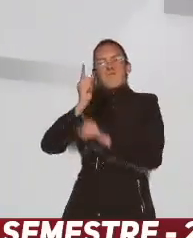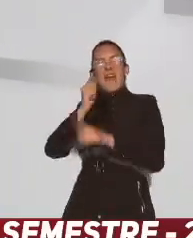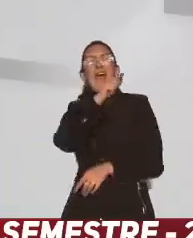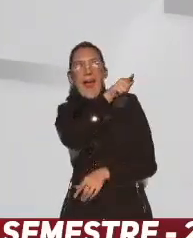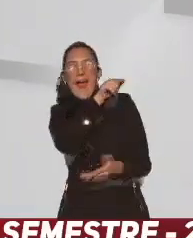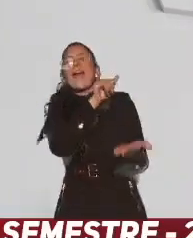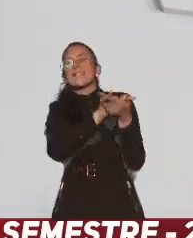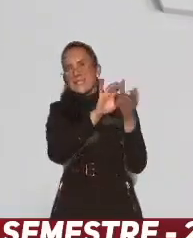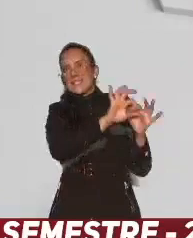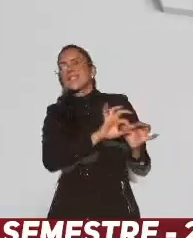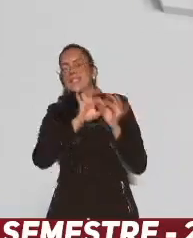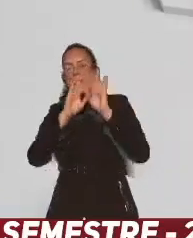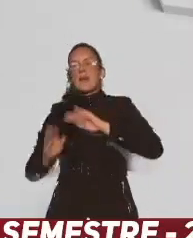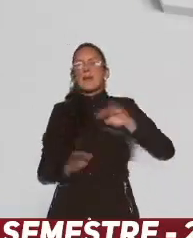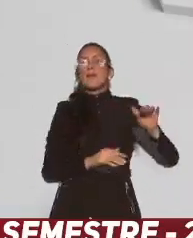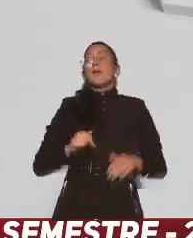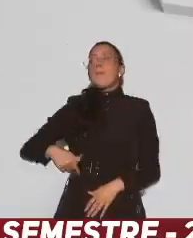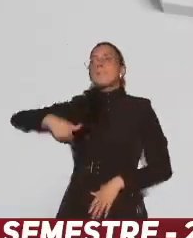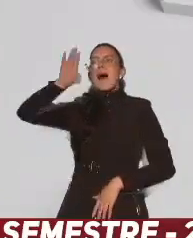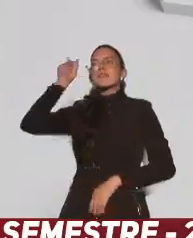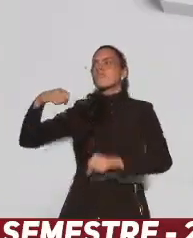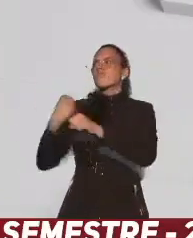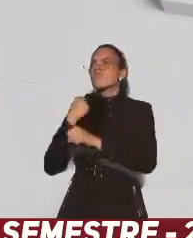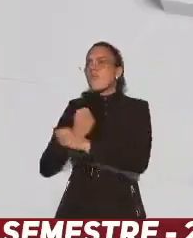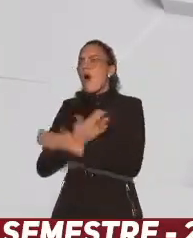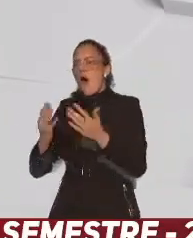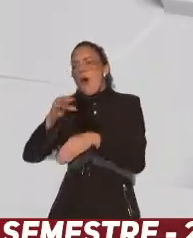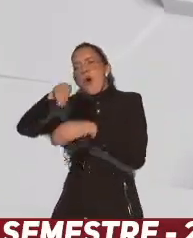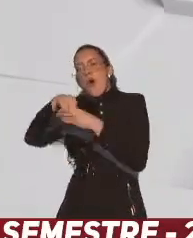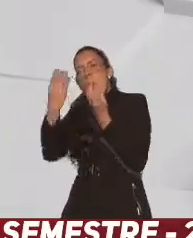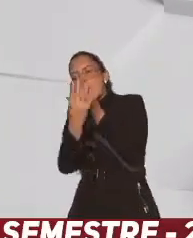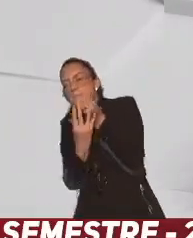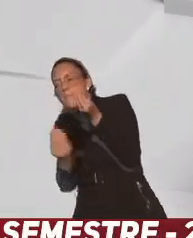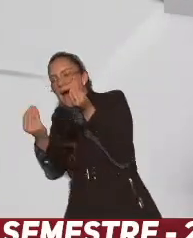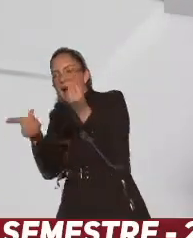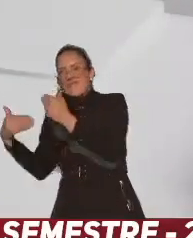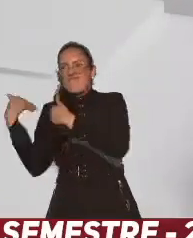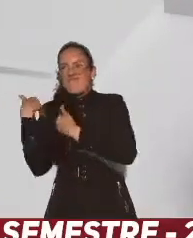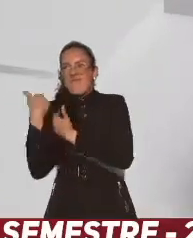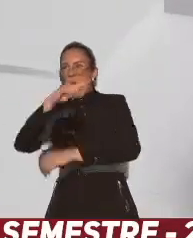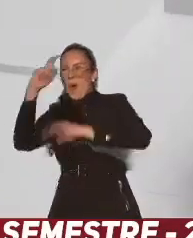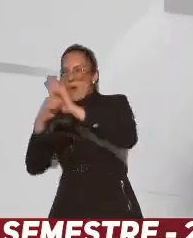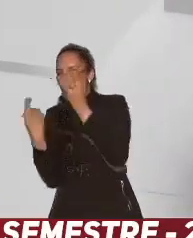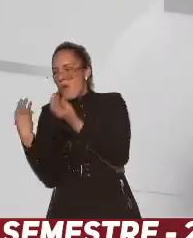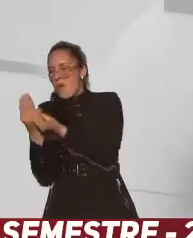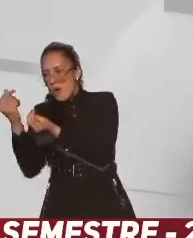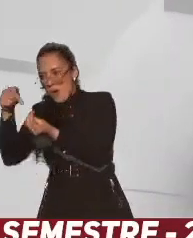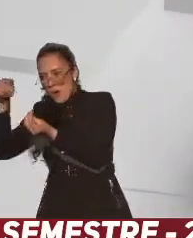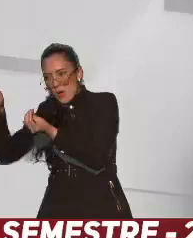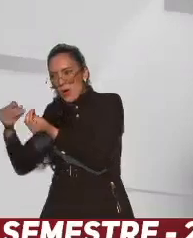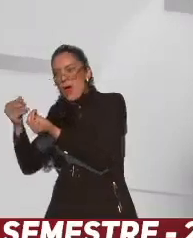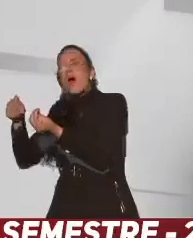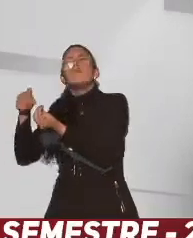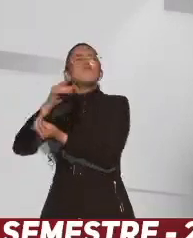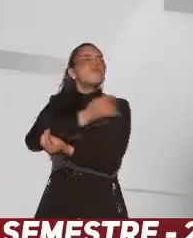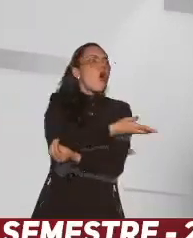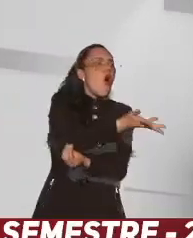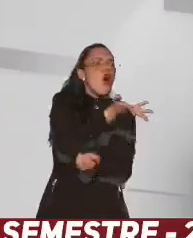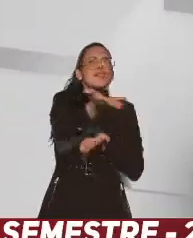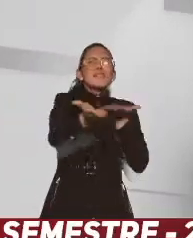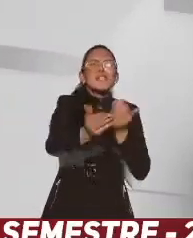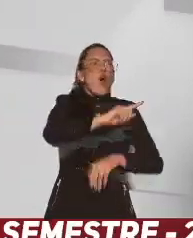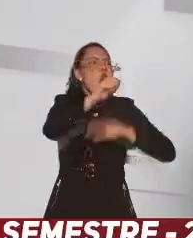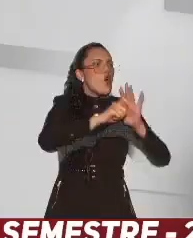de Fuerza, a través de sus comandos funcionales, garantizan que los recursos apropiados y sobrantes se utilicen para el cubrimiento